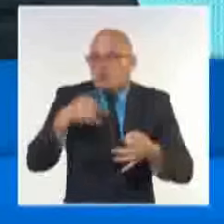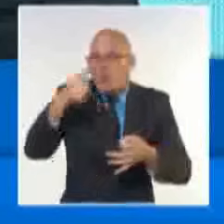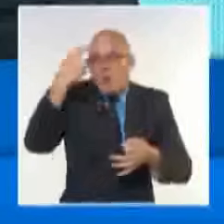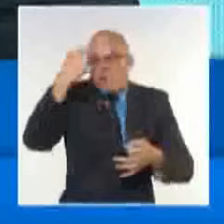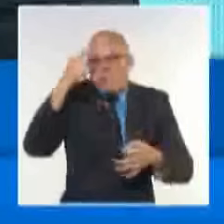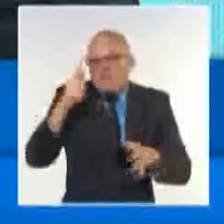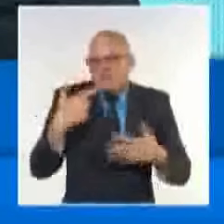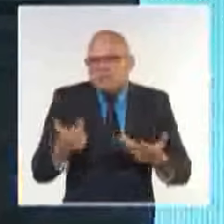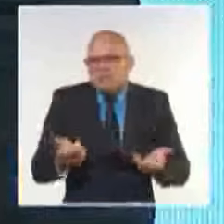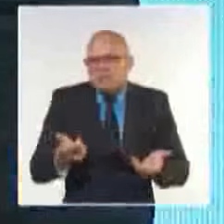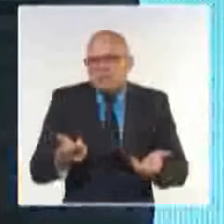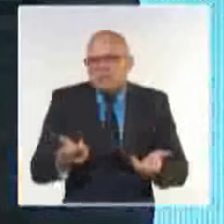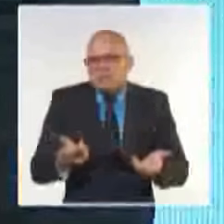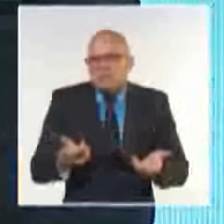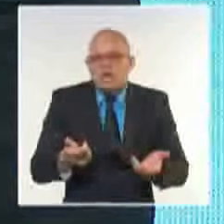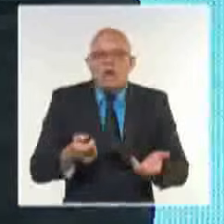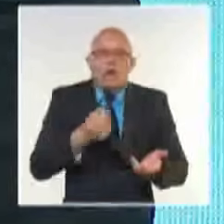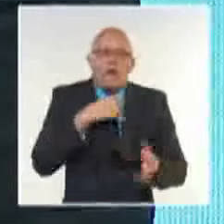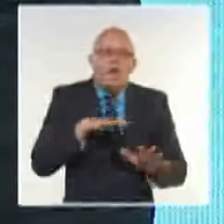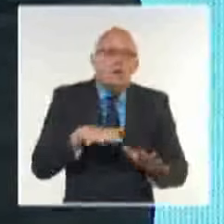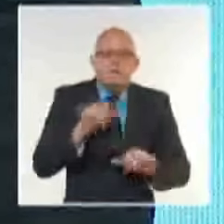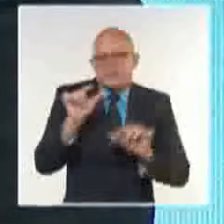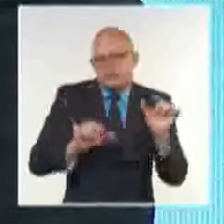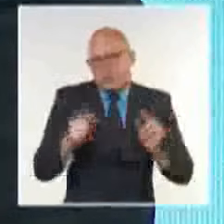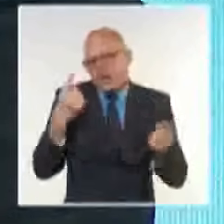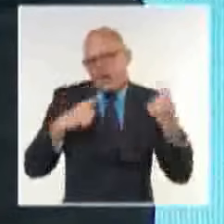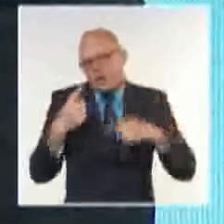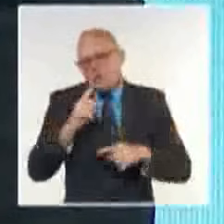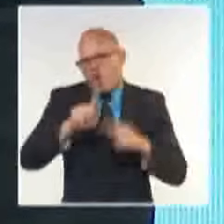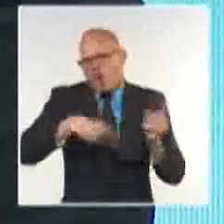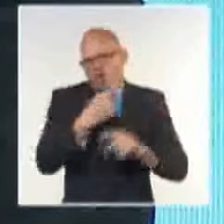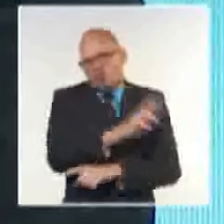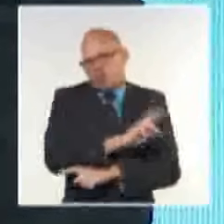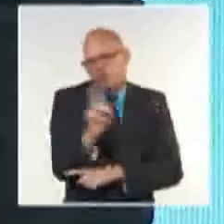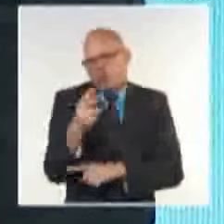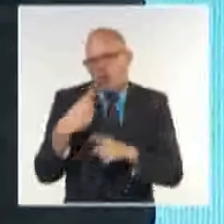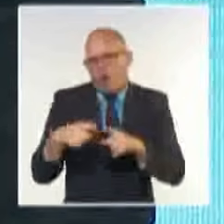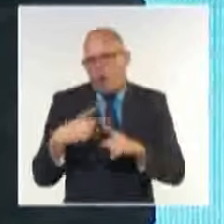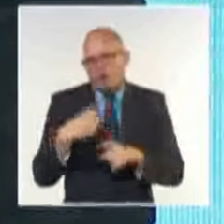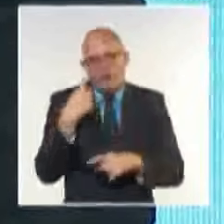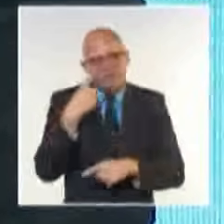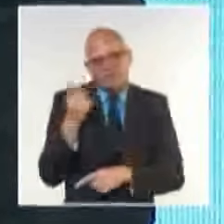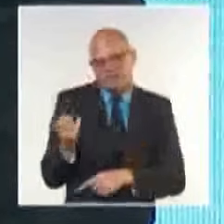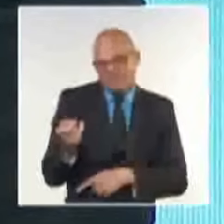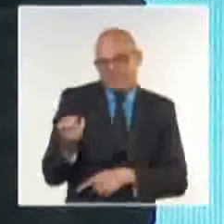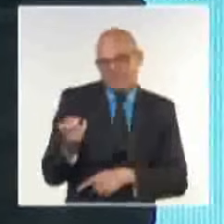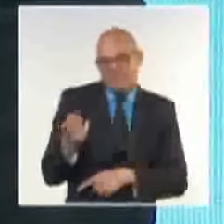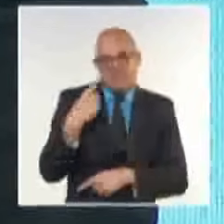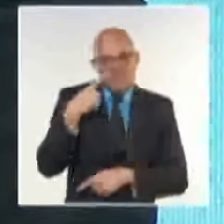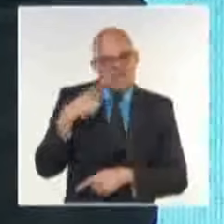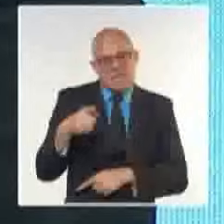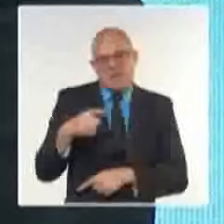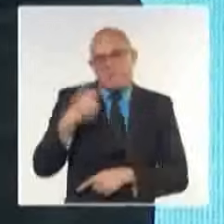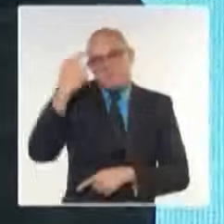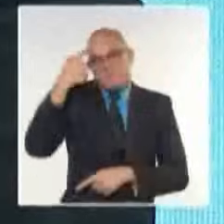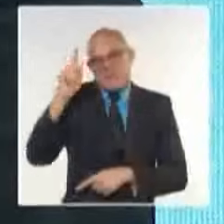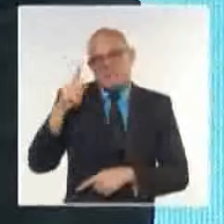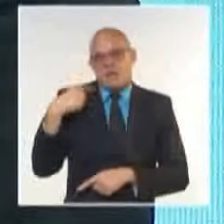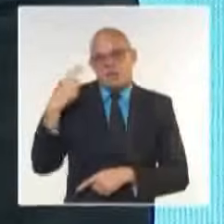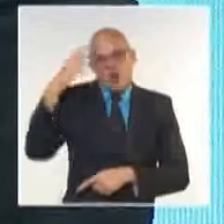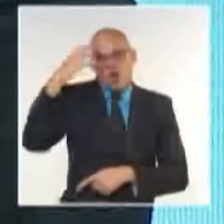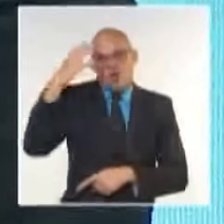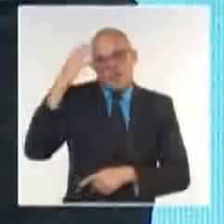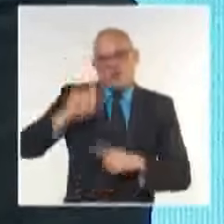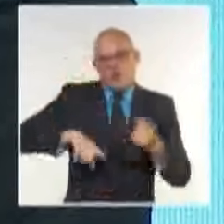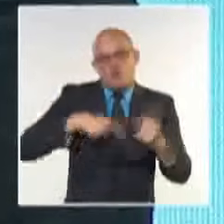lo que incluso algunos detractores de la revolución lo focalizan como una guerra contra el sector no estatal. No es